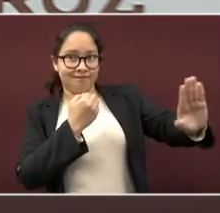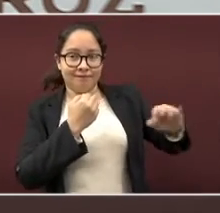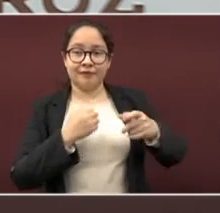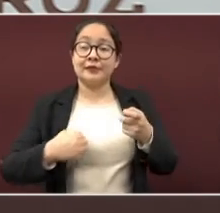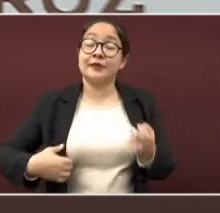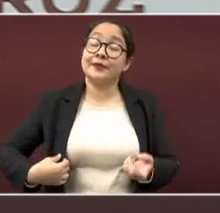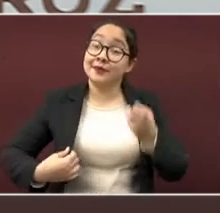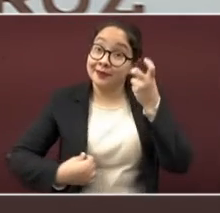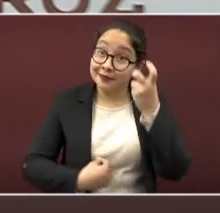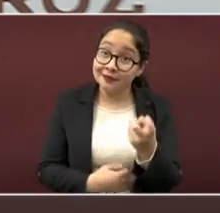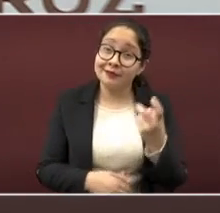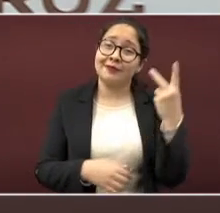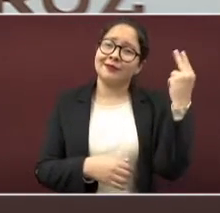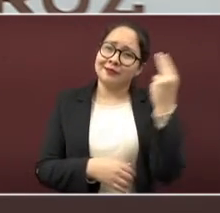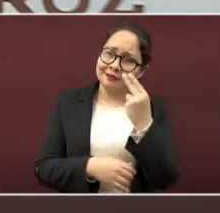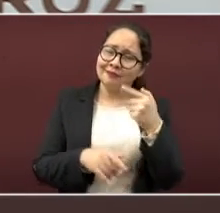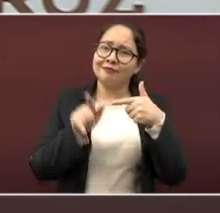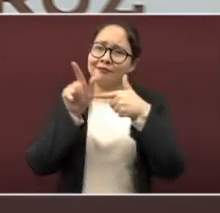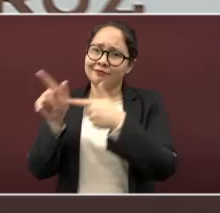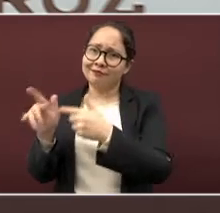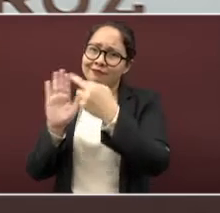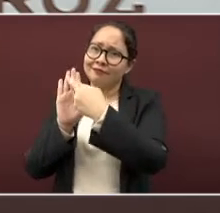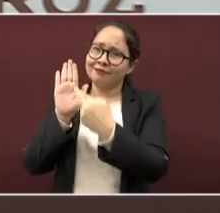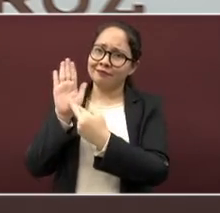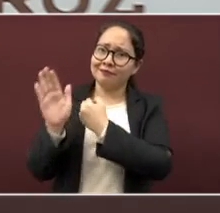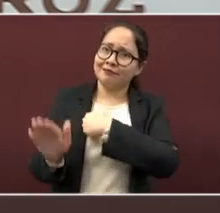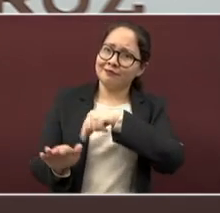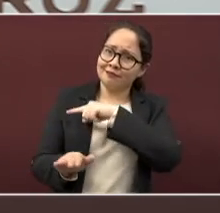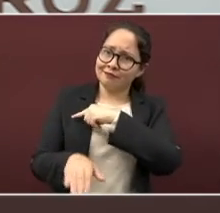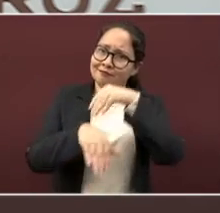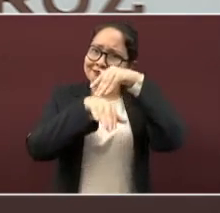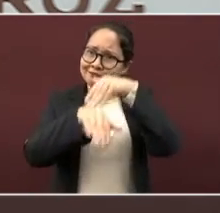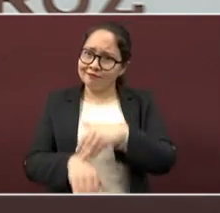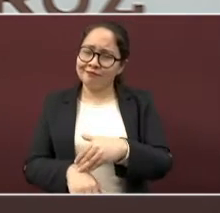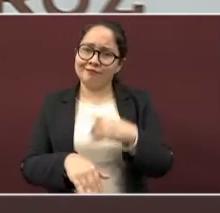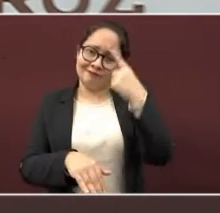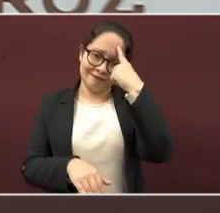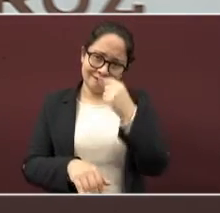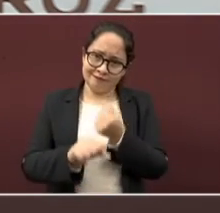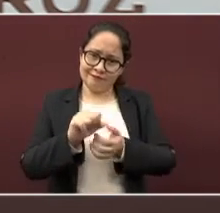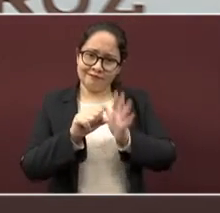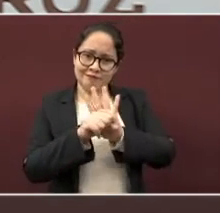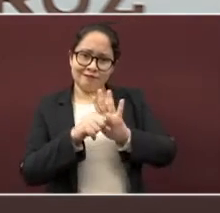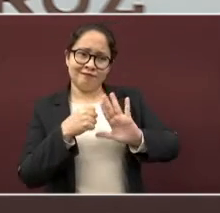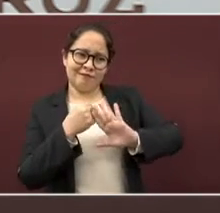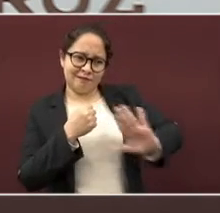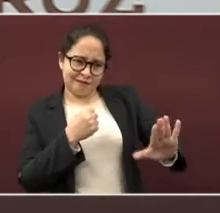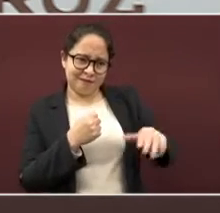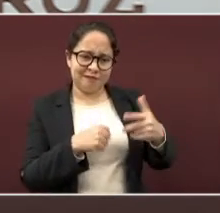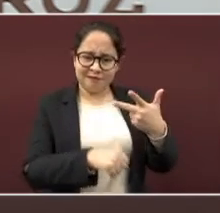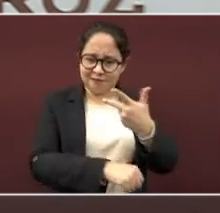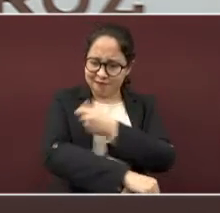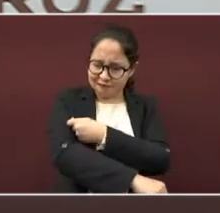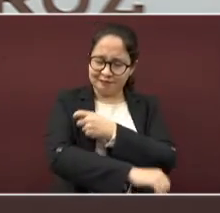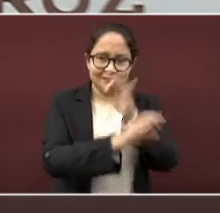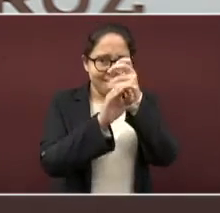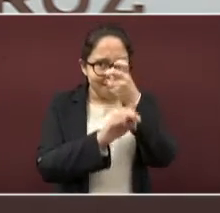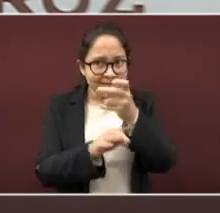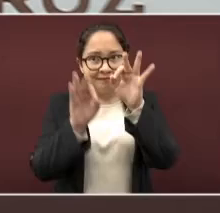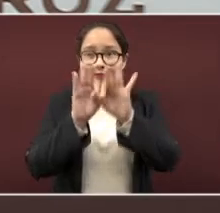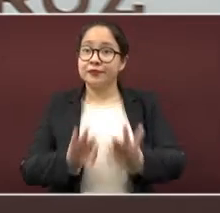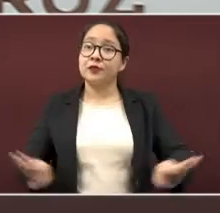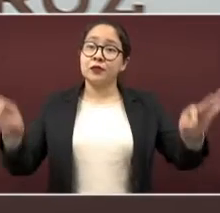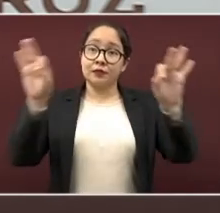veracruzana hay que seguir con las medidas preventivas y la vacunación contra kobe 19 es la fórmula